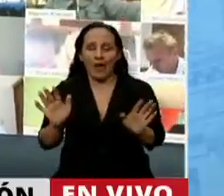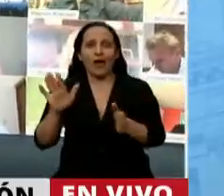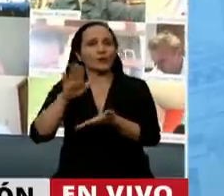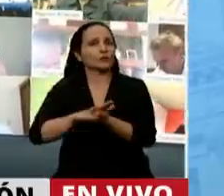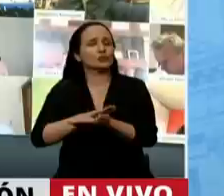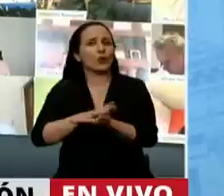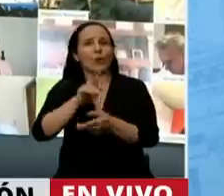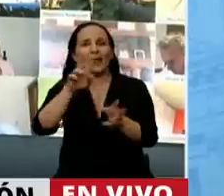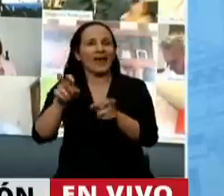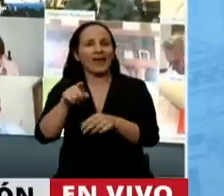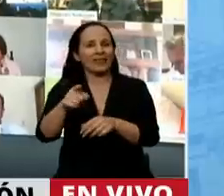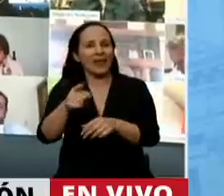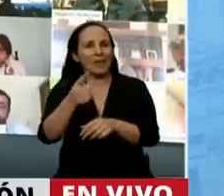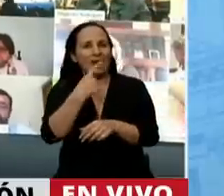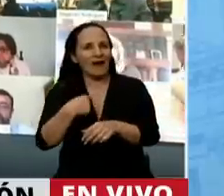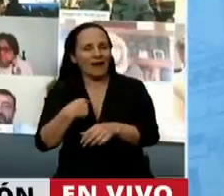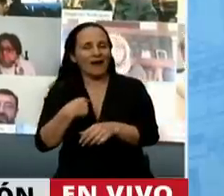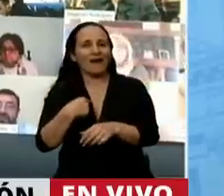también